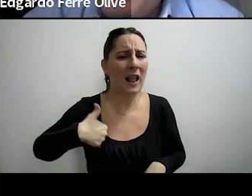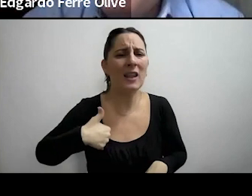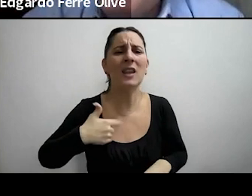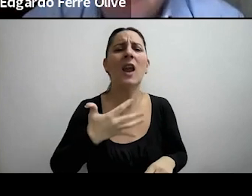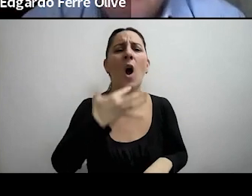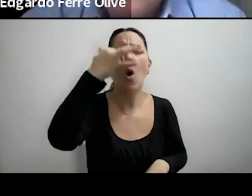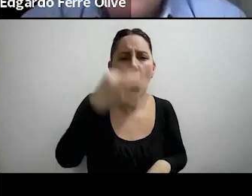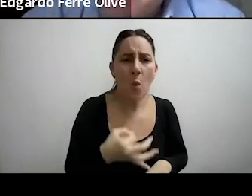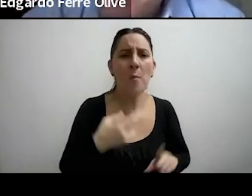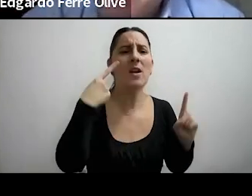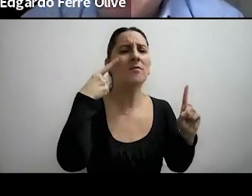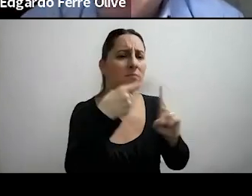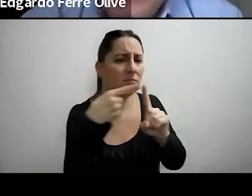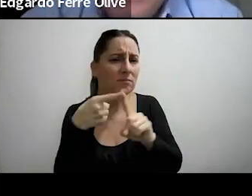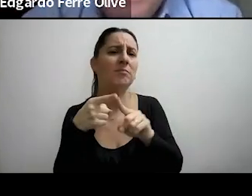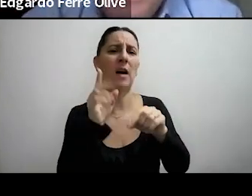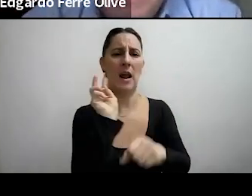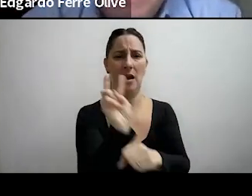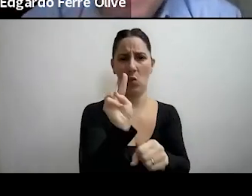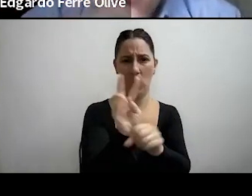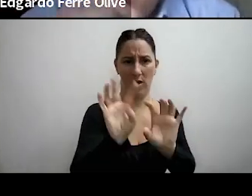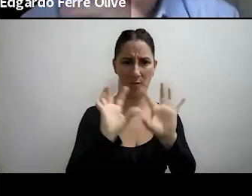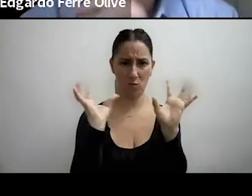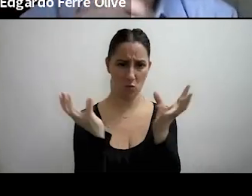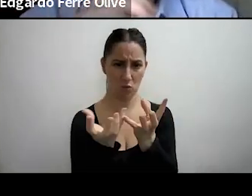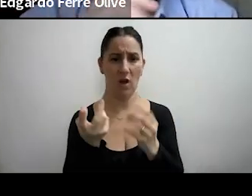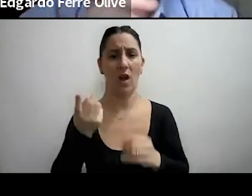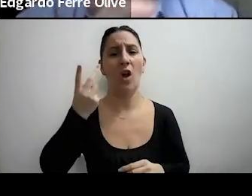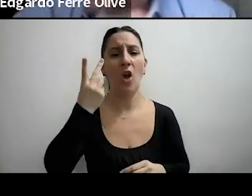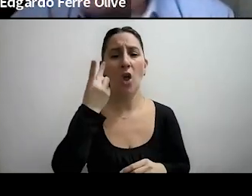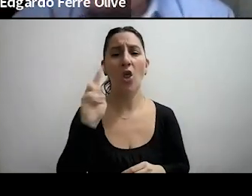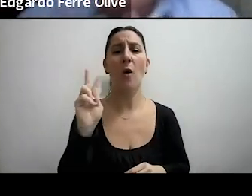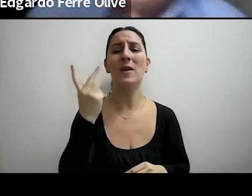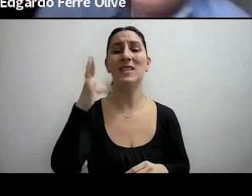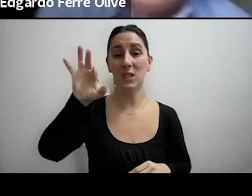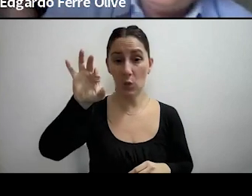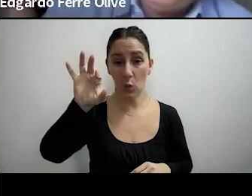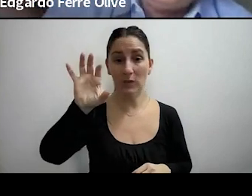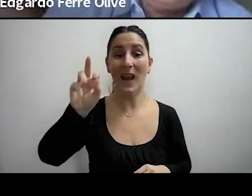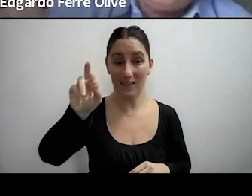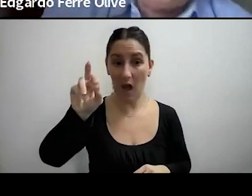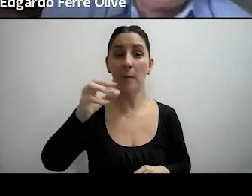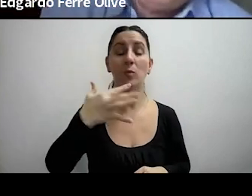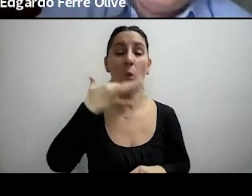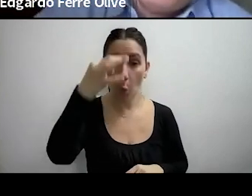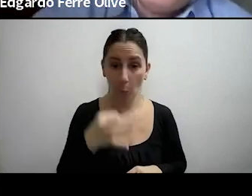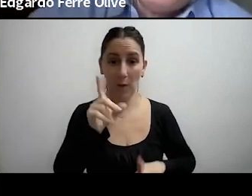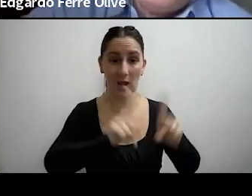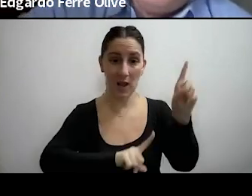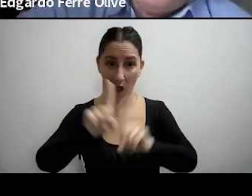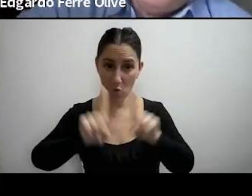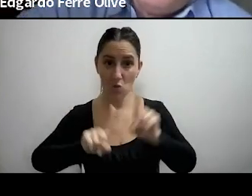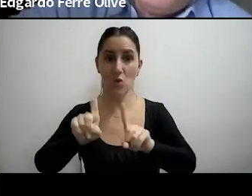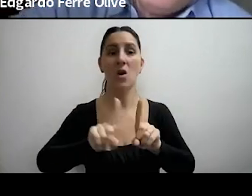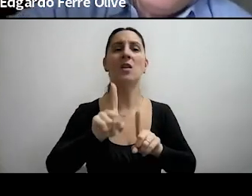desarrollo sostenible. Estamos en eso. En el 2030 vamos a tener que cumplir ciertos objetivos. No sé si escucharon los 17 programas de objetivos de desarrollo